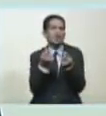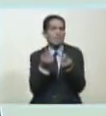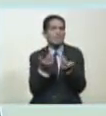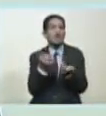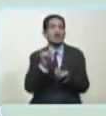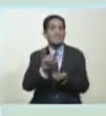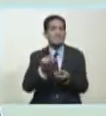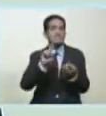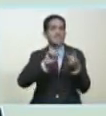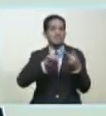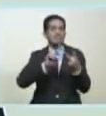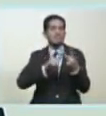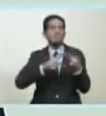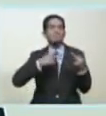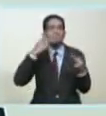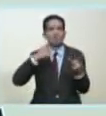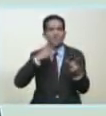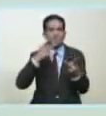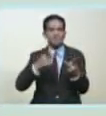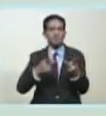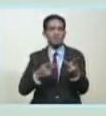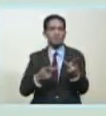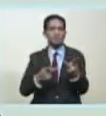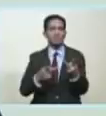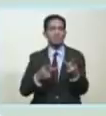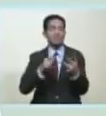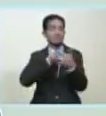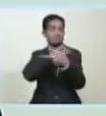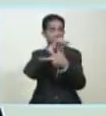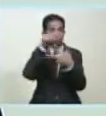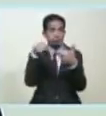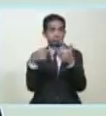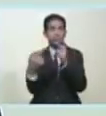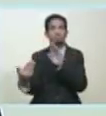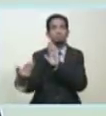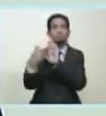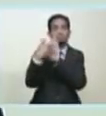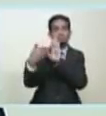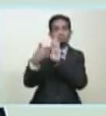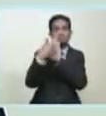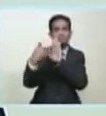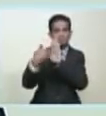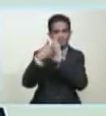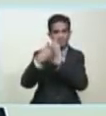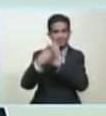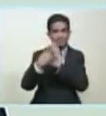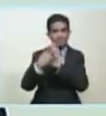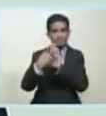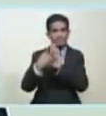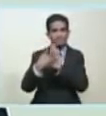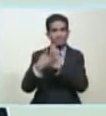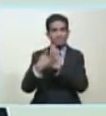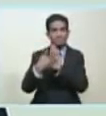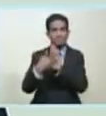de la conspiración en el campo político. En los tres campos, activo conspirador,